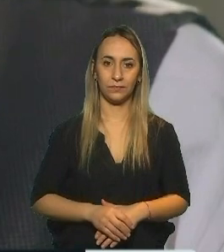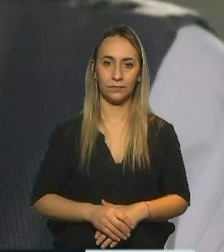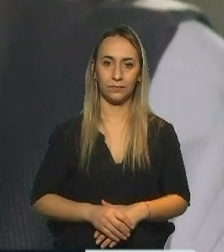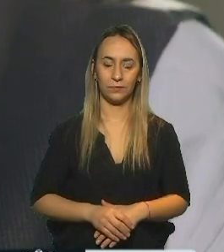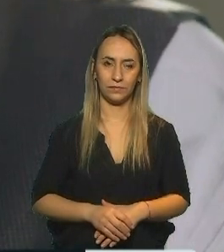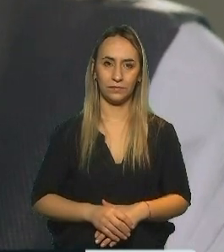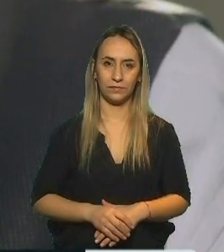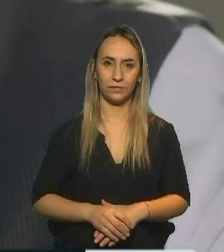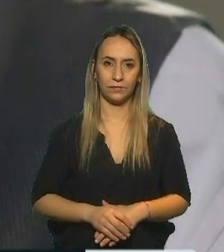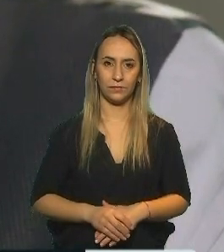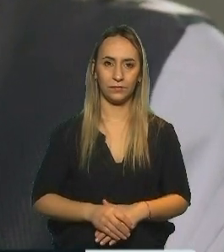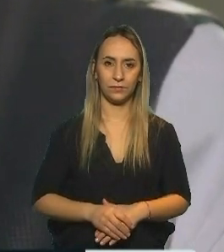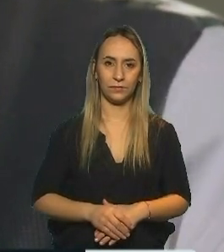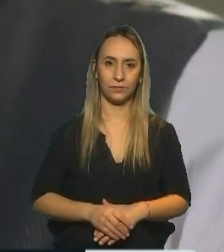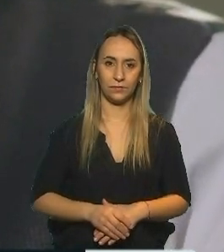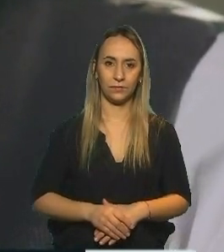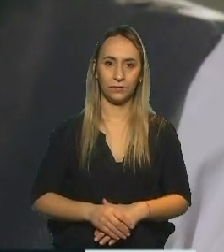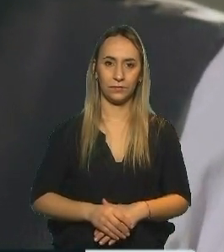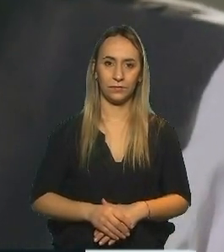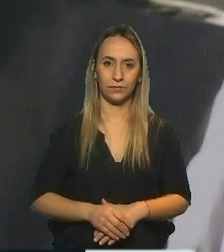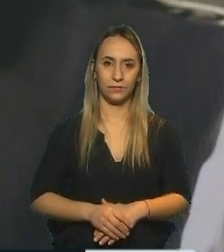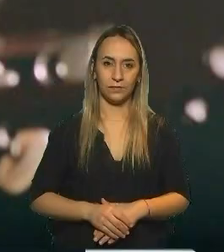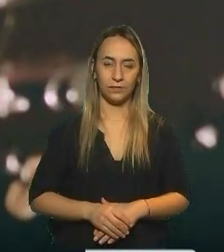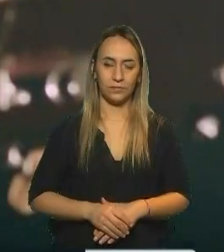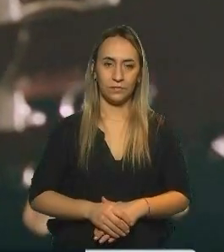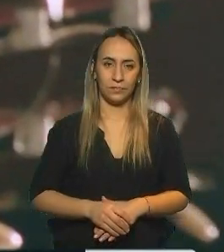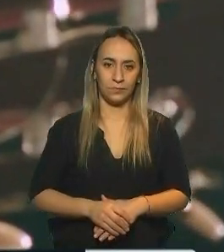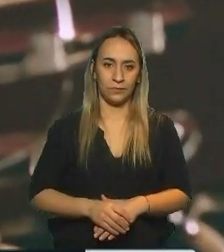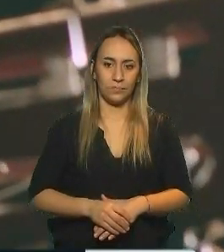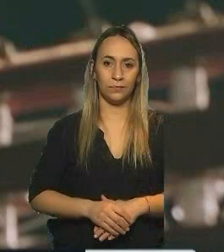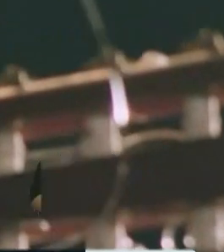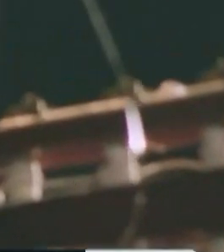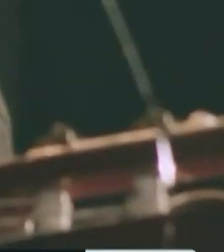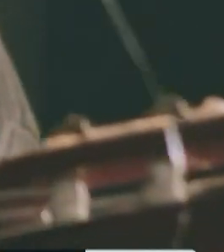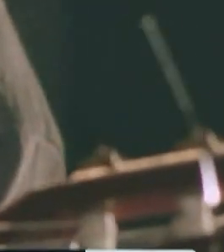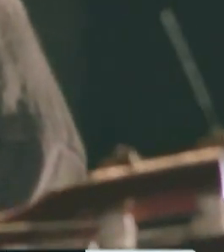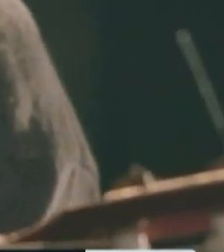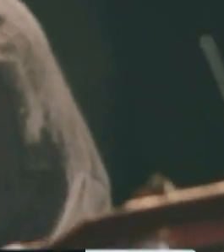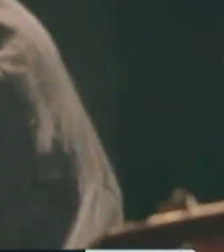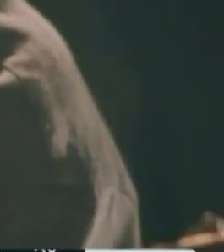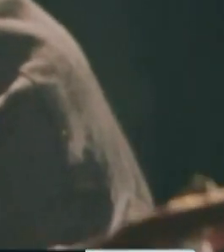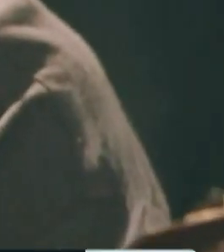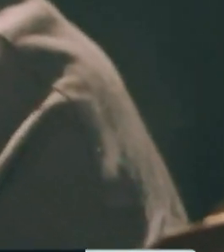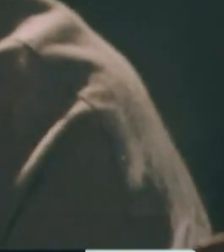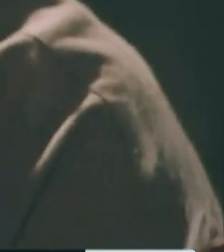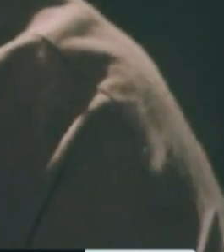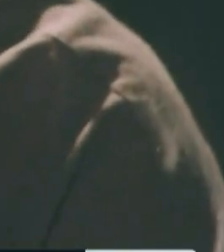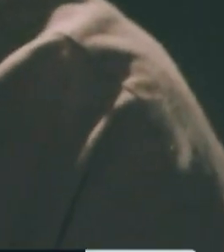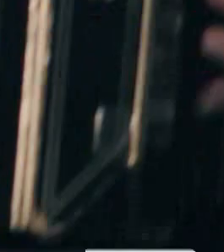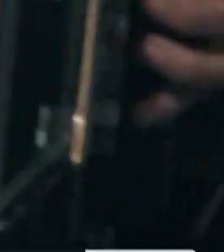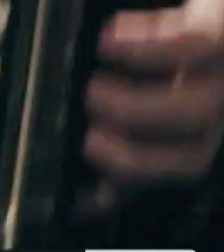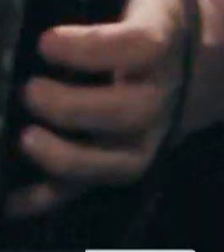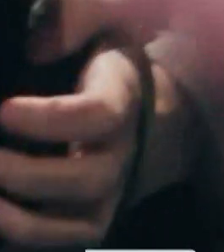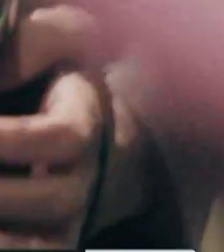champán, que esta noche de farras y alegría el dolor que hay en mi alma